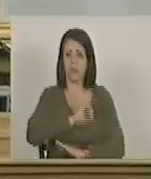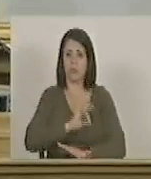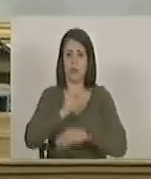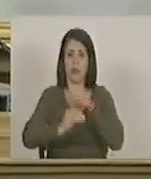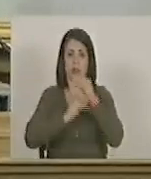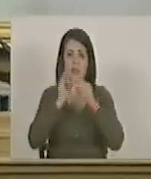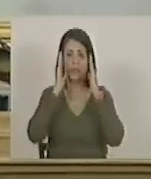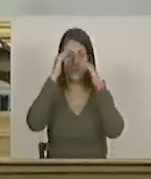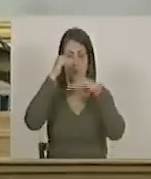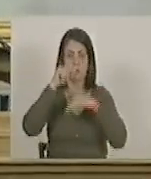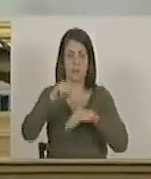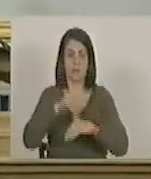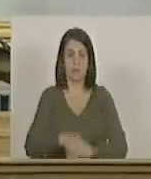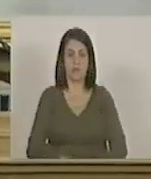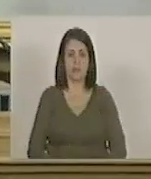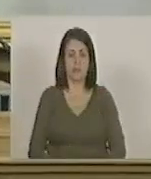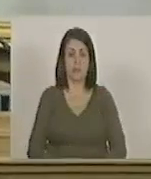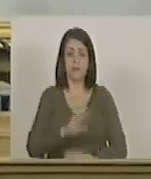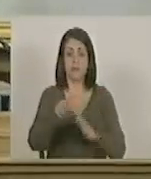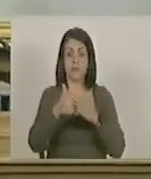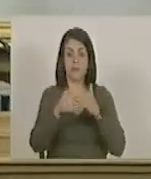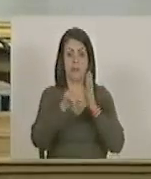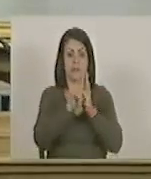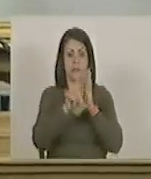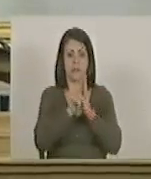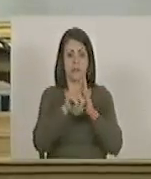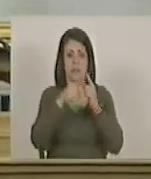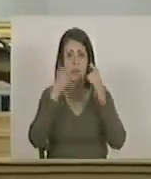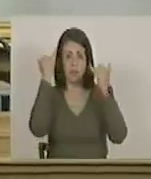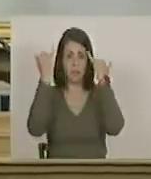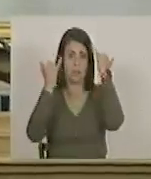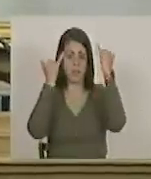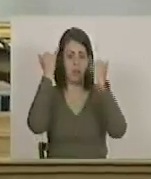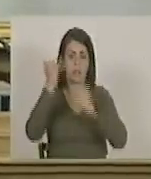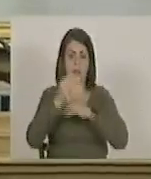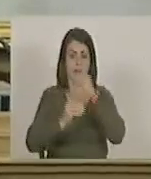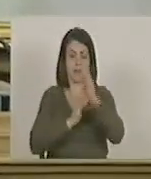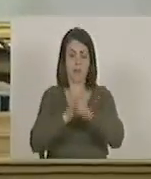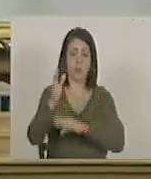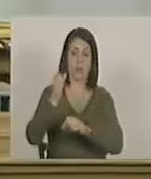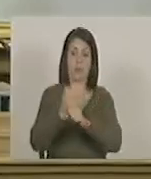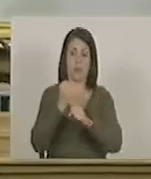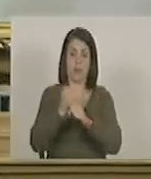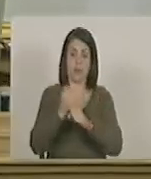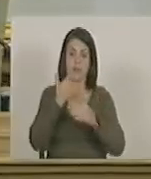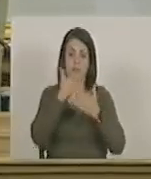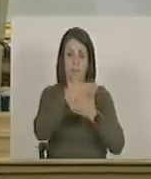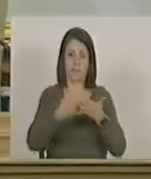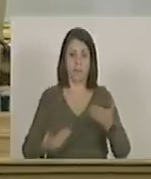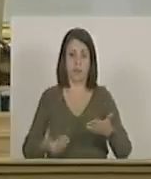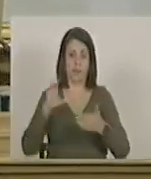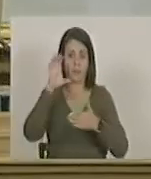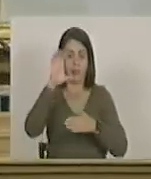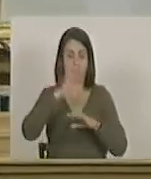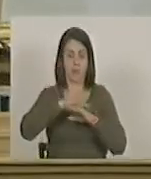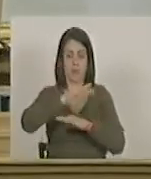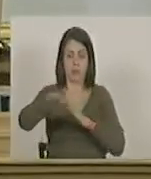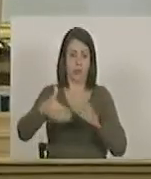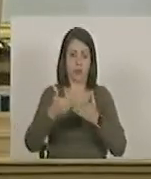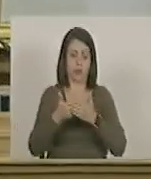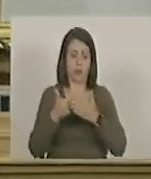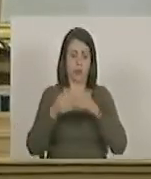vienen atendiendo todas estas leyes, todas estas iniciativas, bueno, sigamos trabajando y proponiendo ante el país